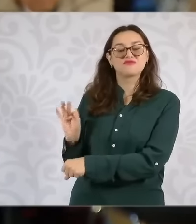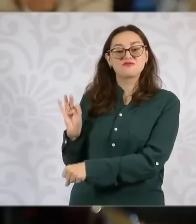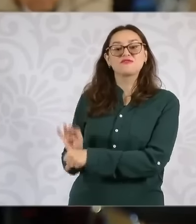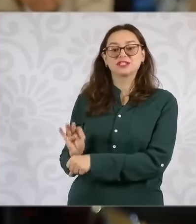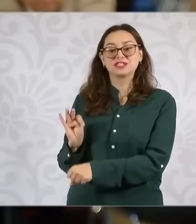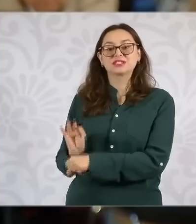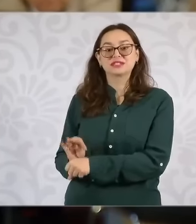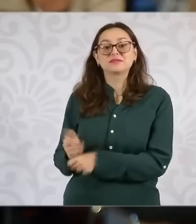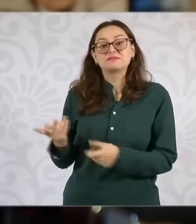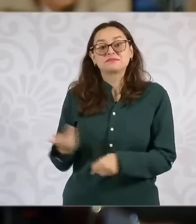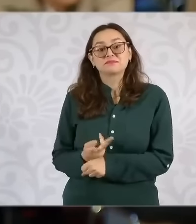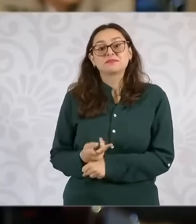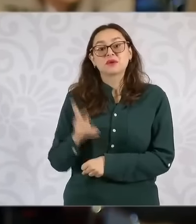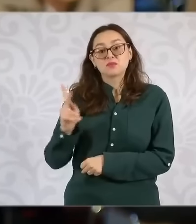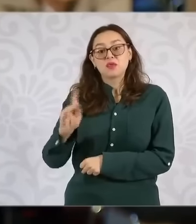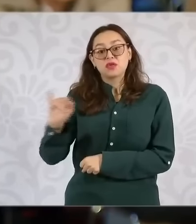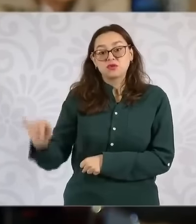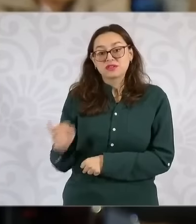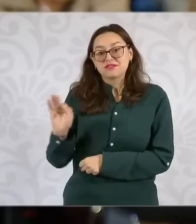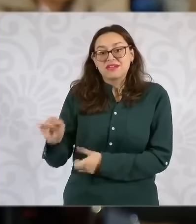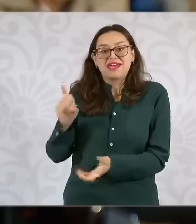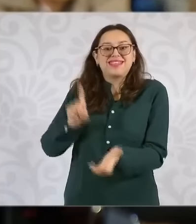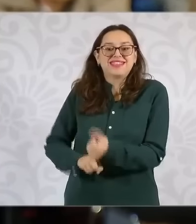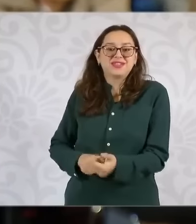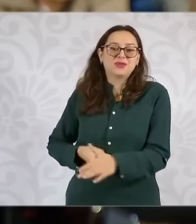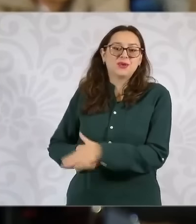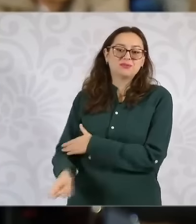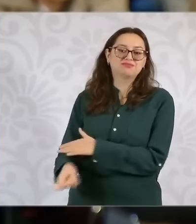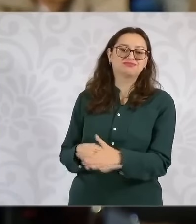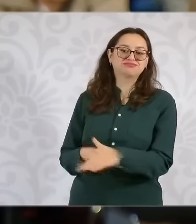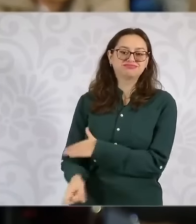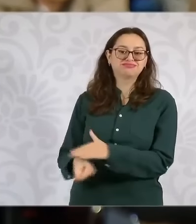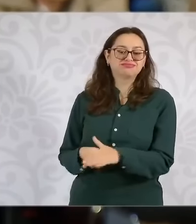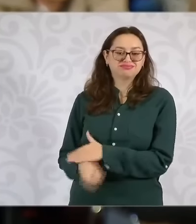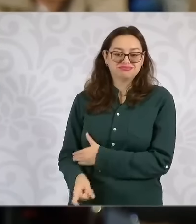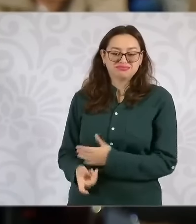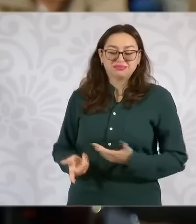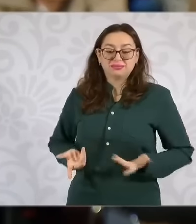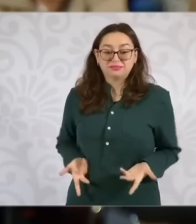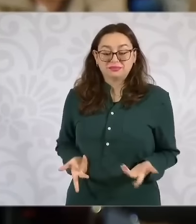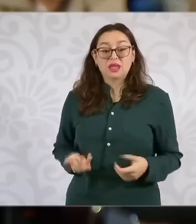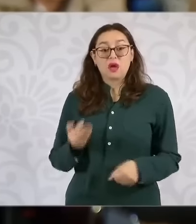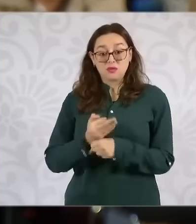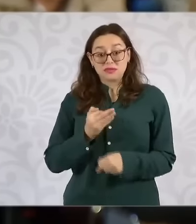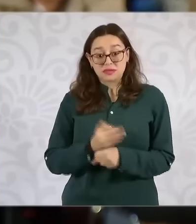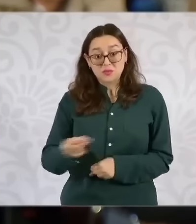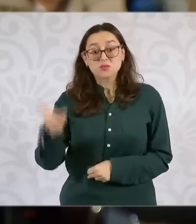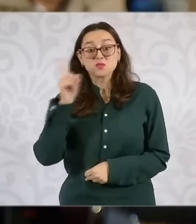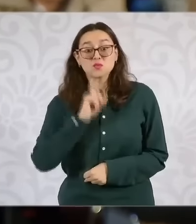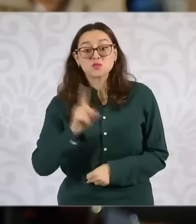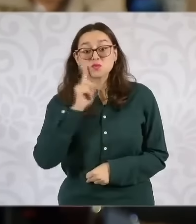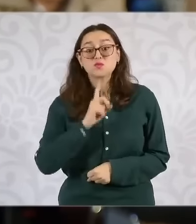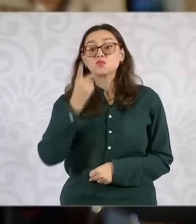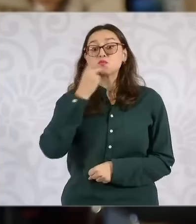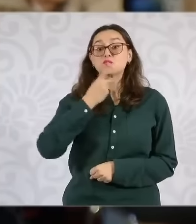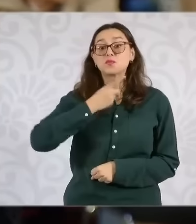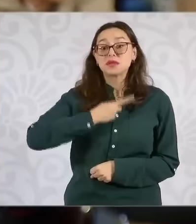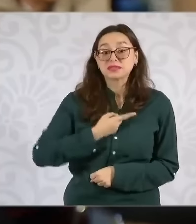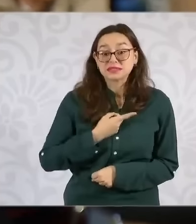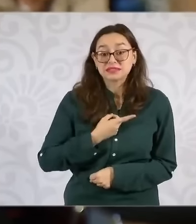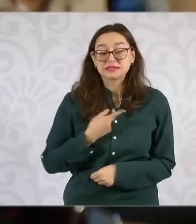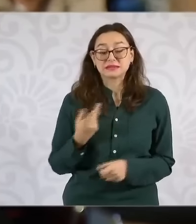del Poder Judicial, los tiene en su nómina. Ahorita me están diciendo, están reportando la señora que hay